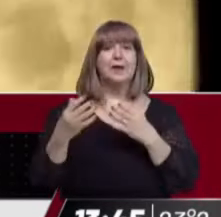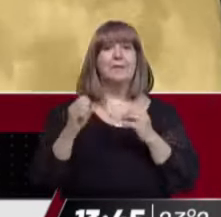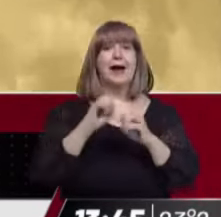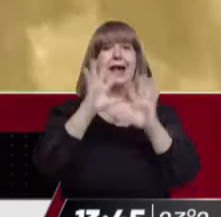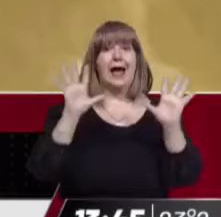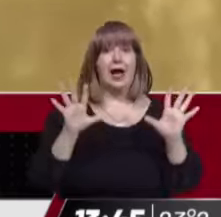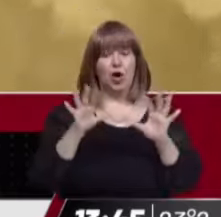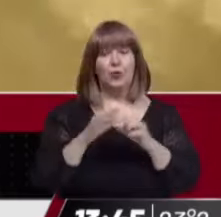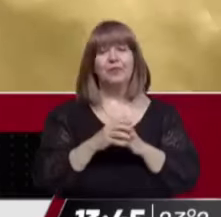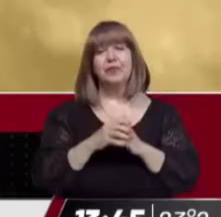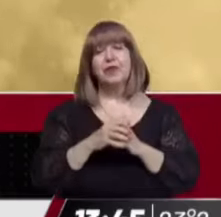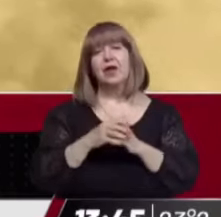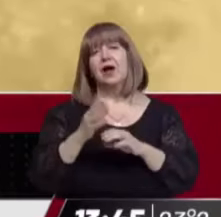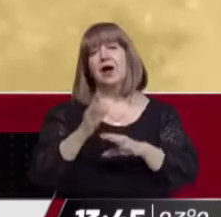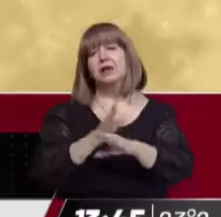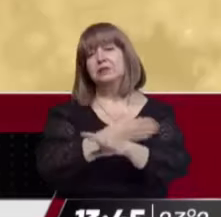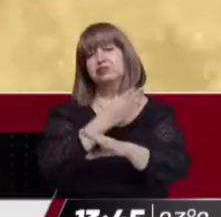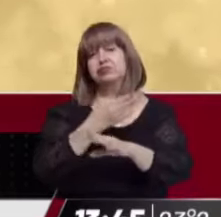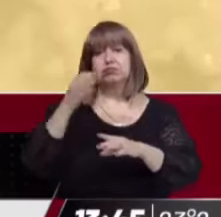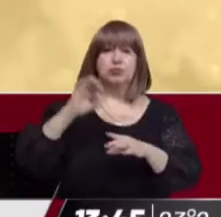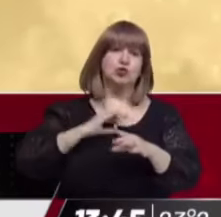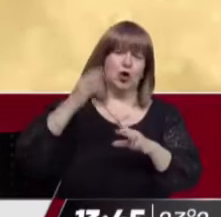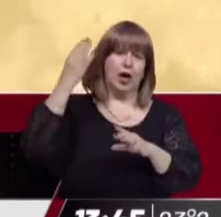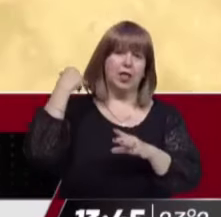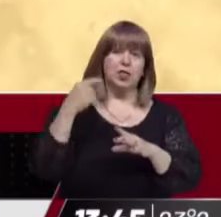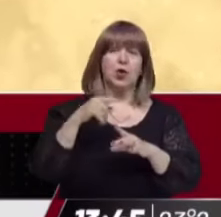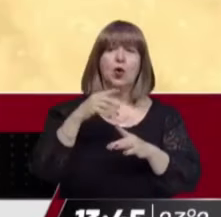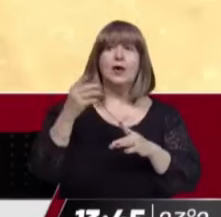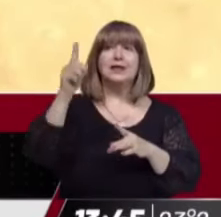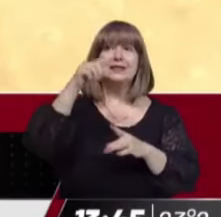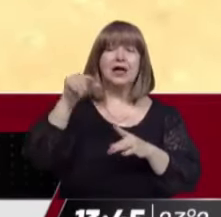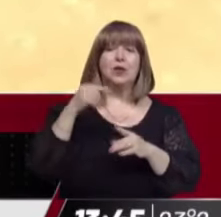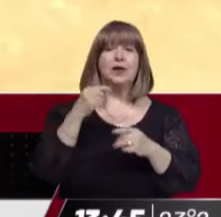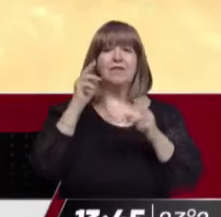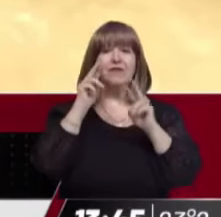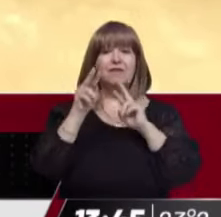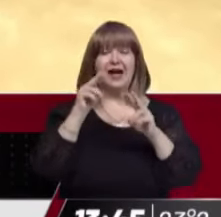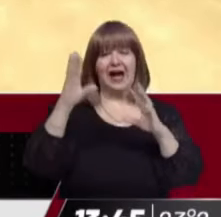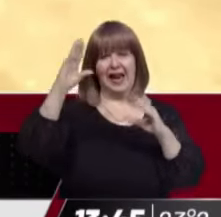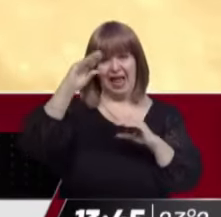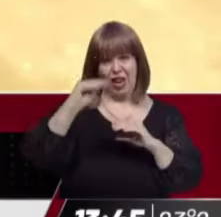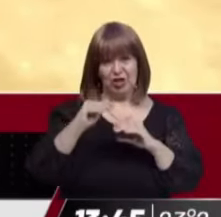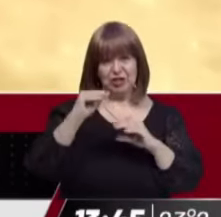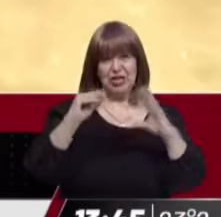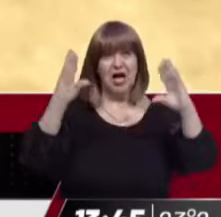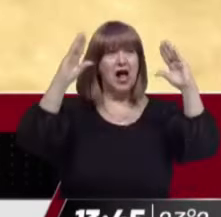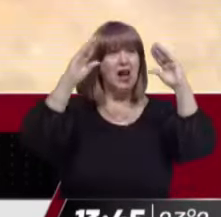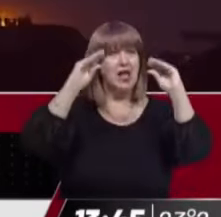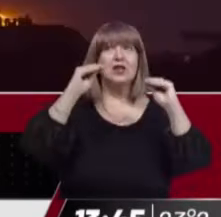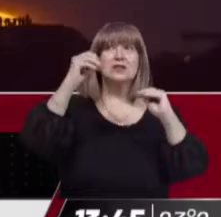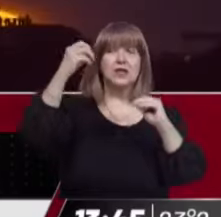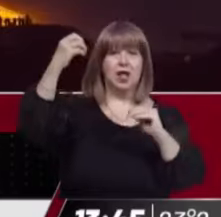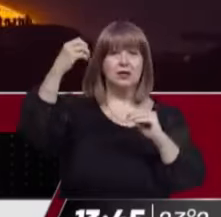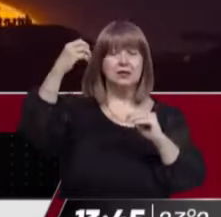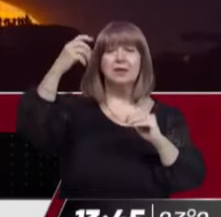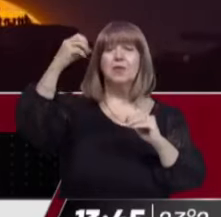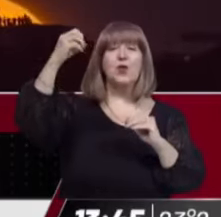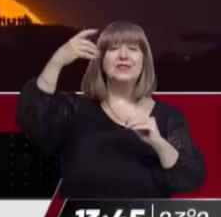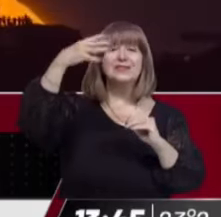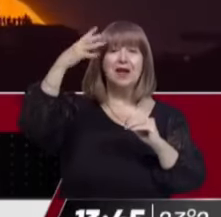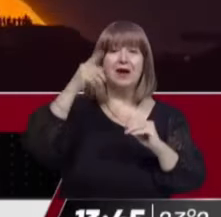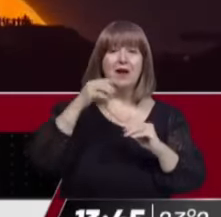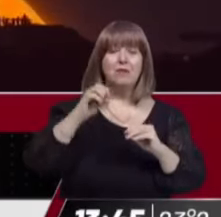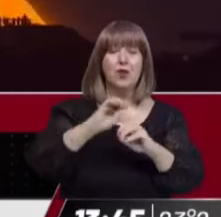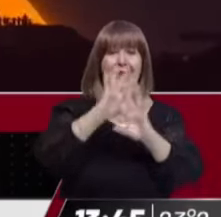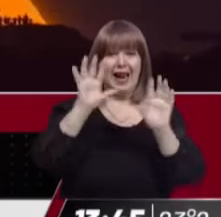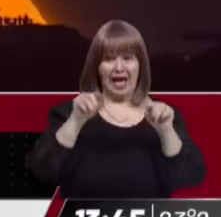hablando de metáforas astronómicas, a mí me decían, viste, las chicas, sos un sol. Y un día a una le pregunté, ¿por